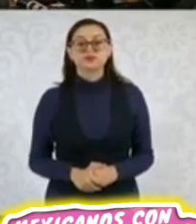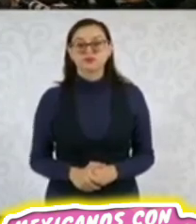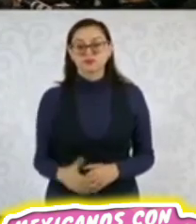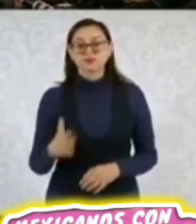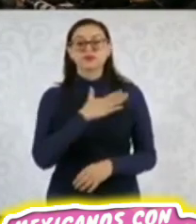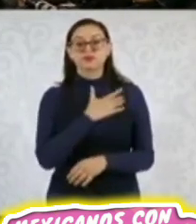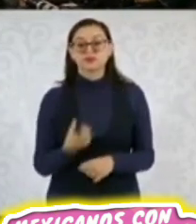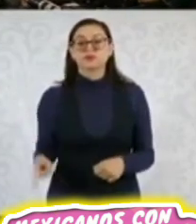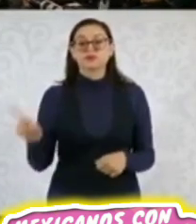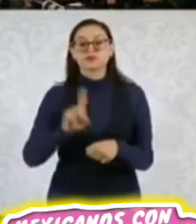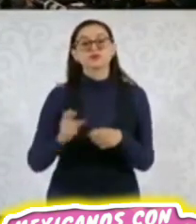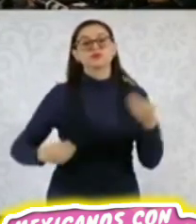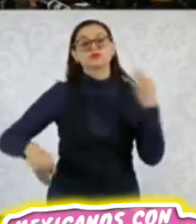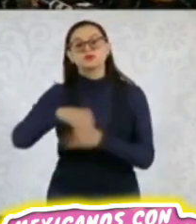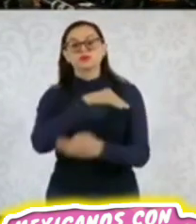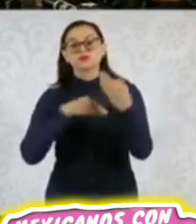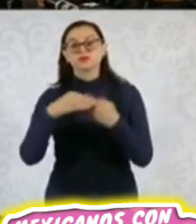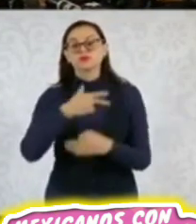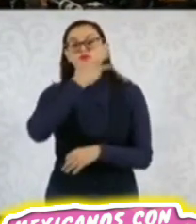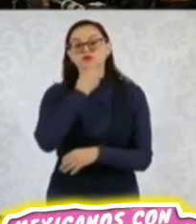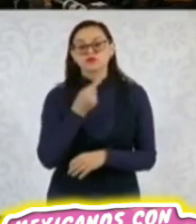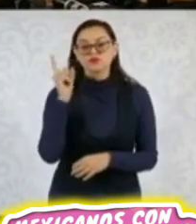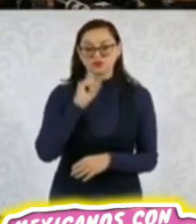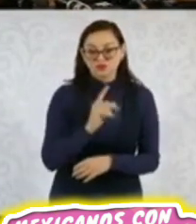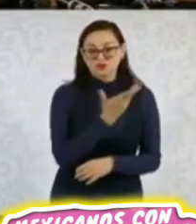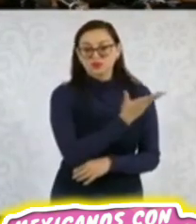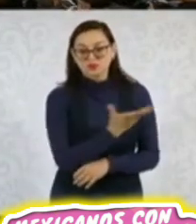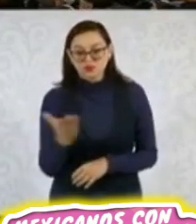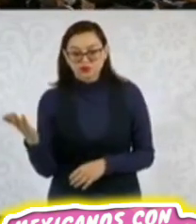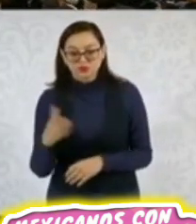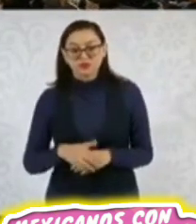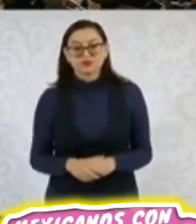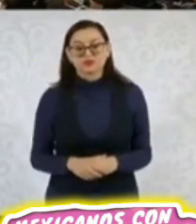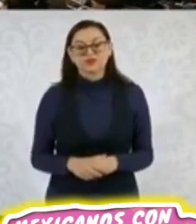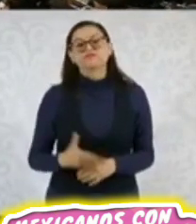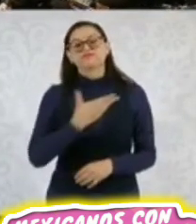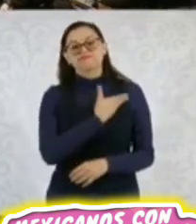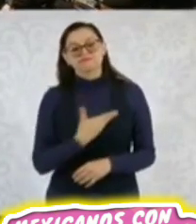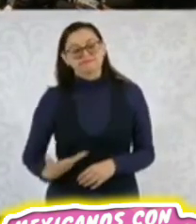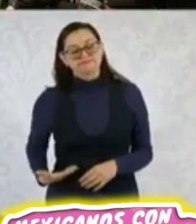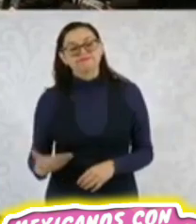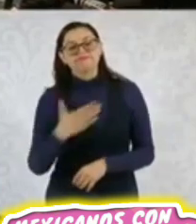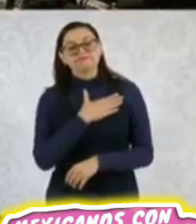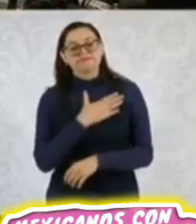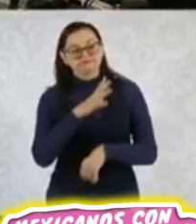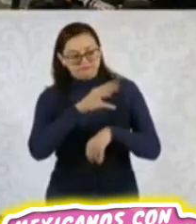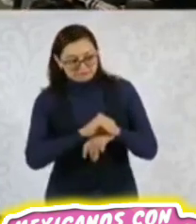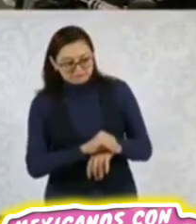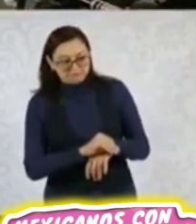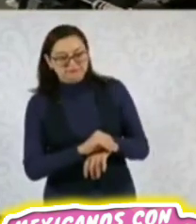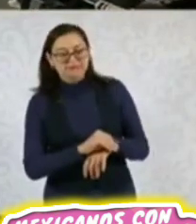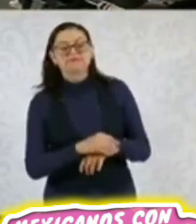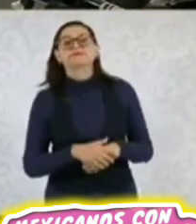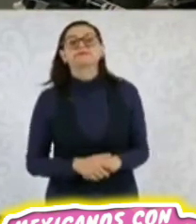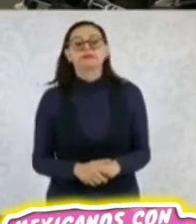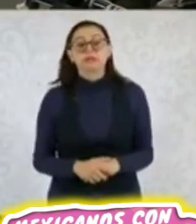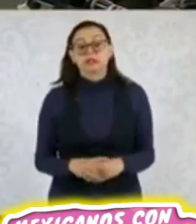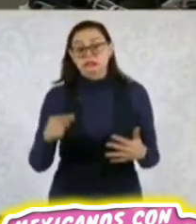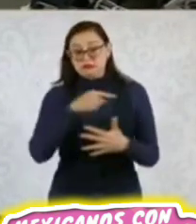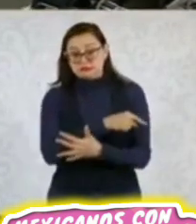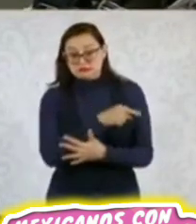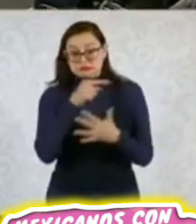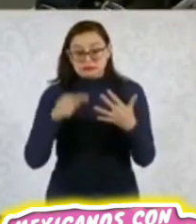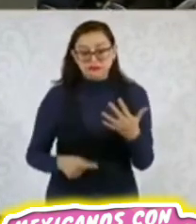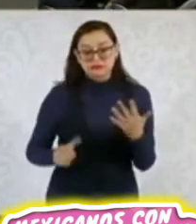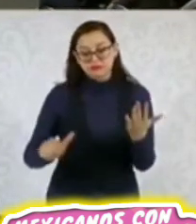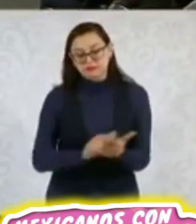Buenos días a todas. Con su permiso, Presidenta, pues esta es una serie de reformas que para nosotros es un